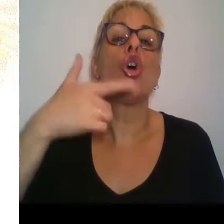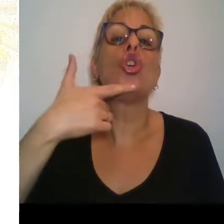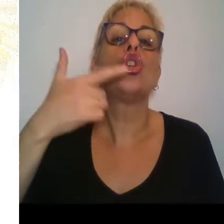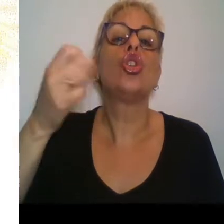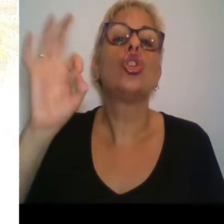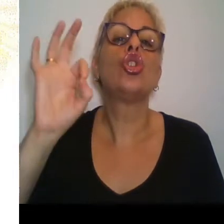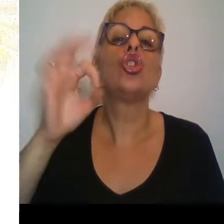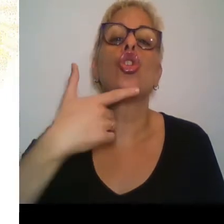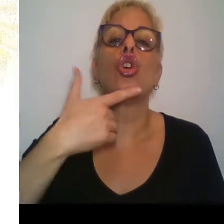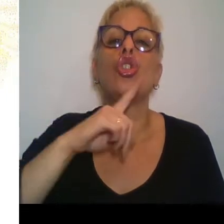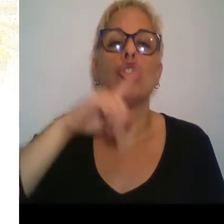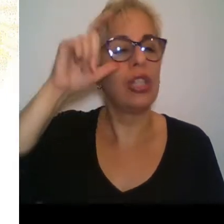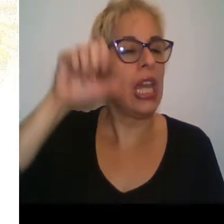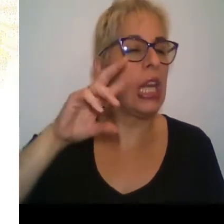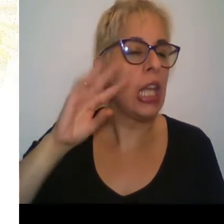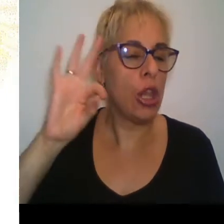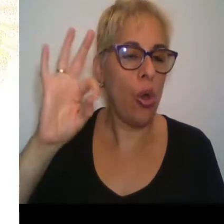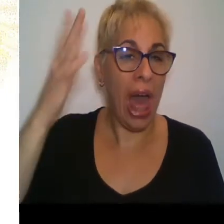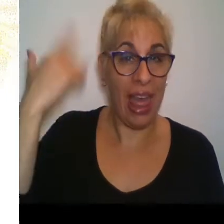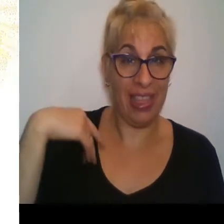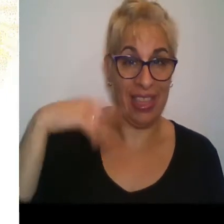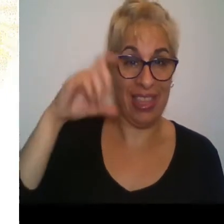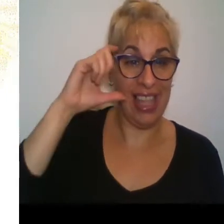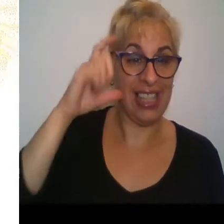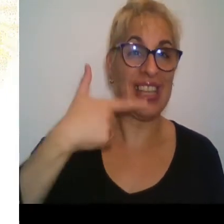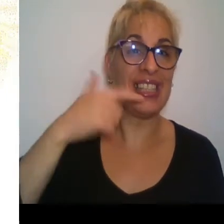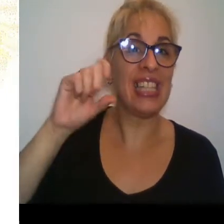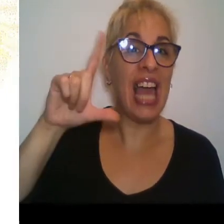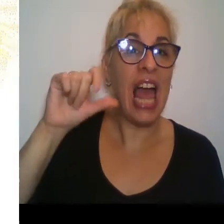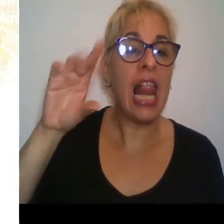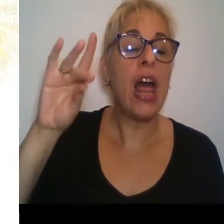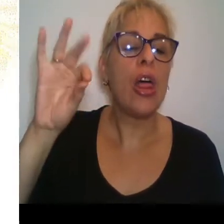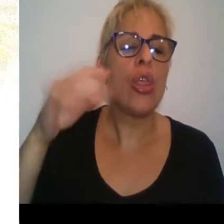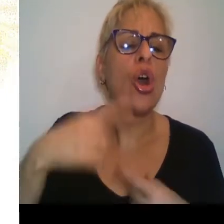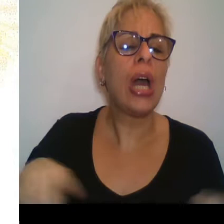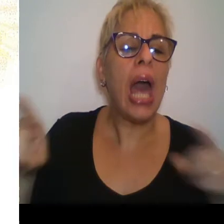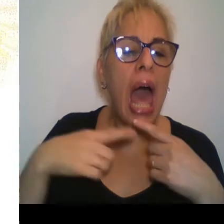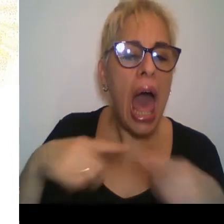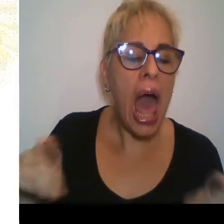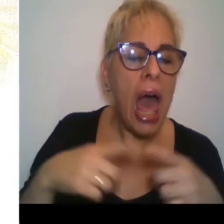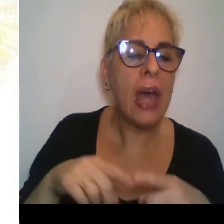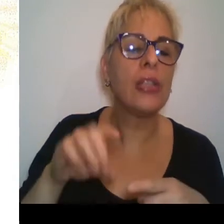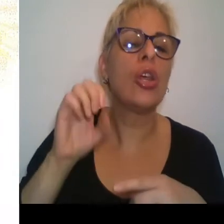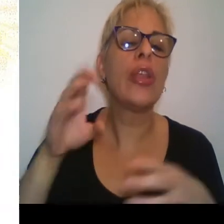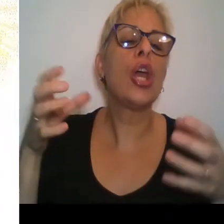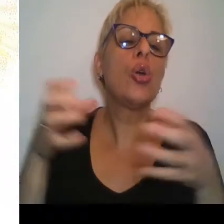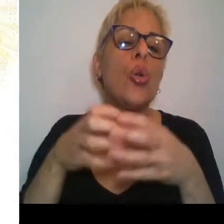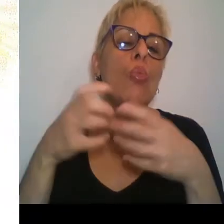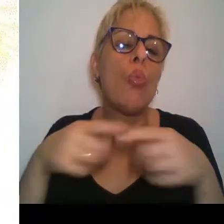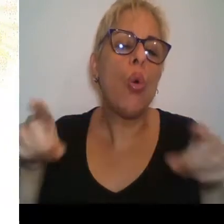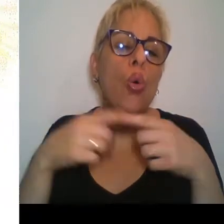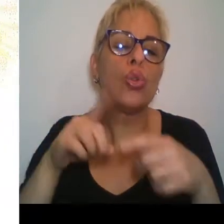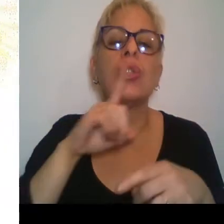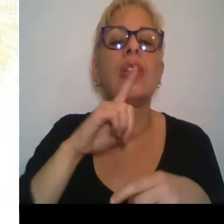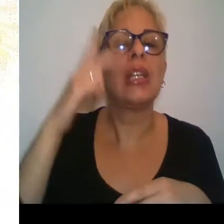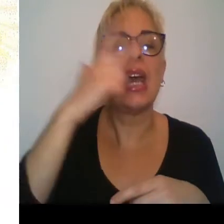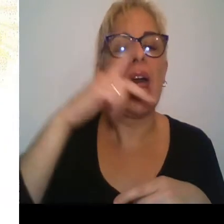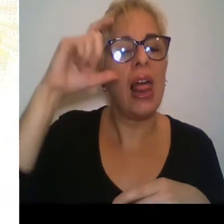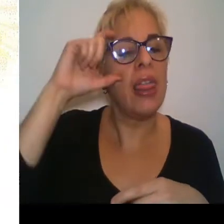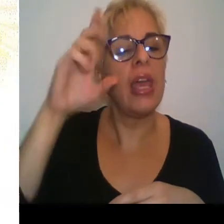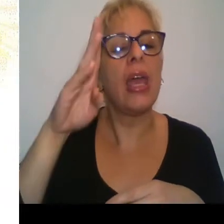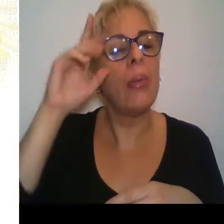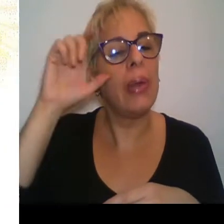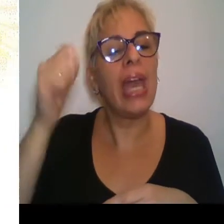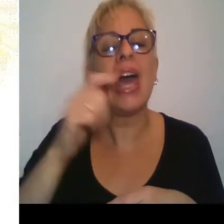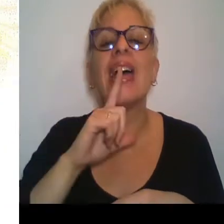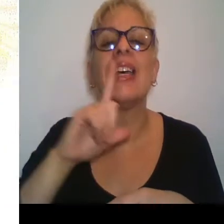de Do habíamos armado la canción Obladi Oblada de The Beatles y con el